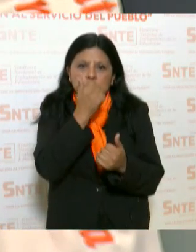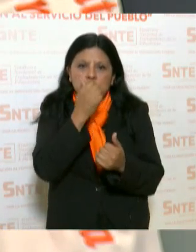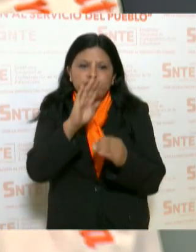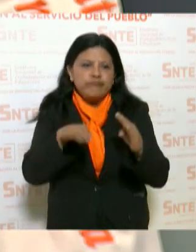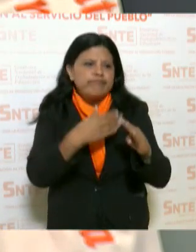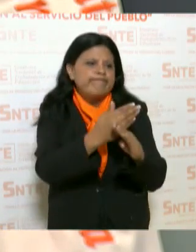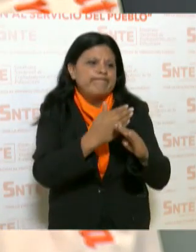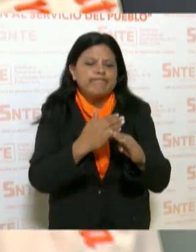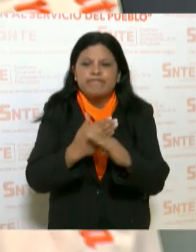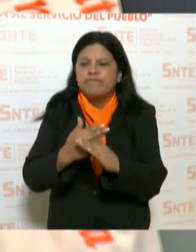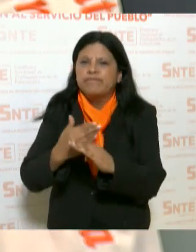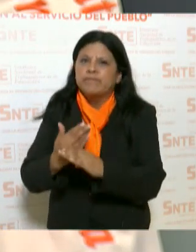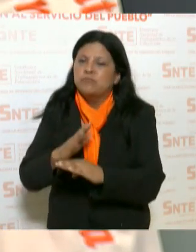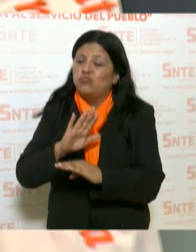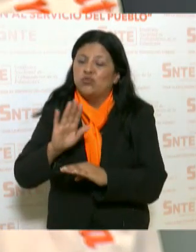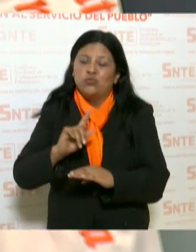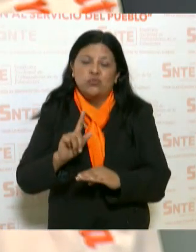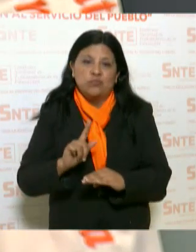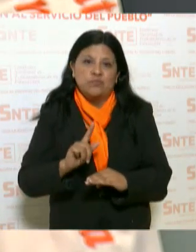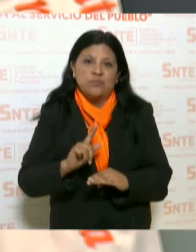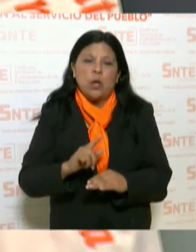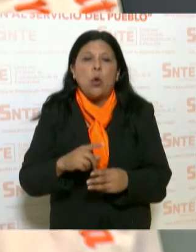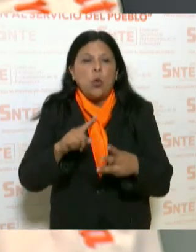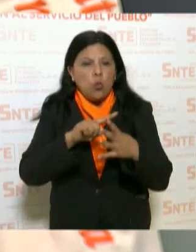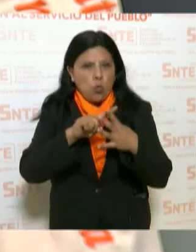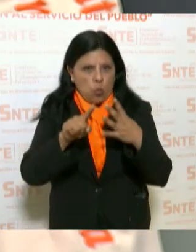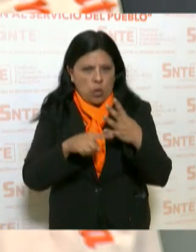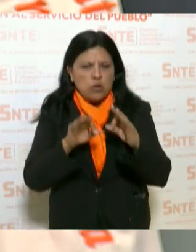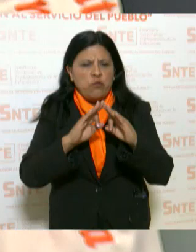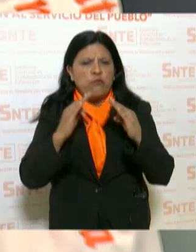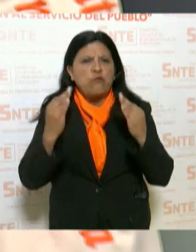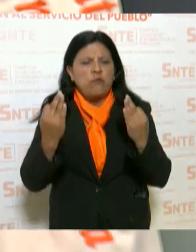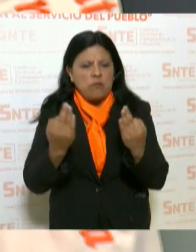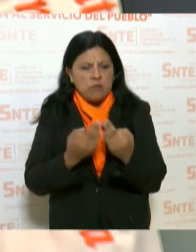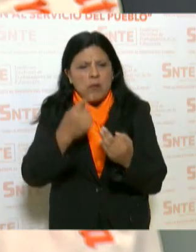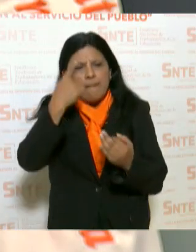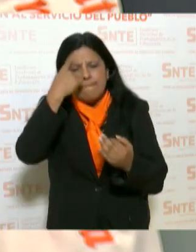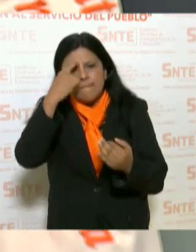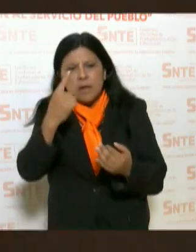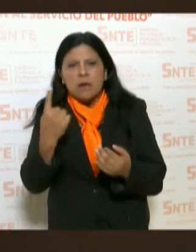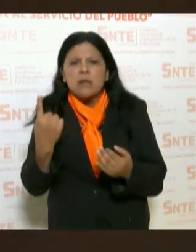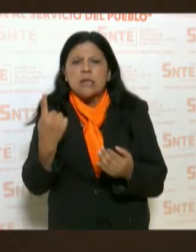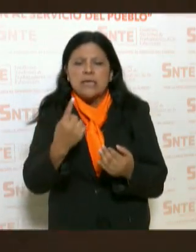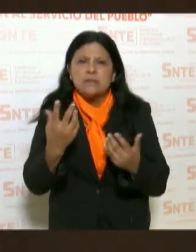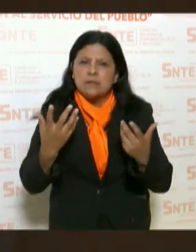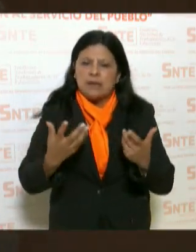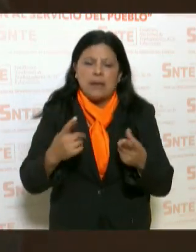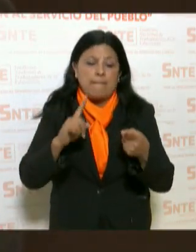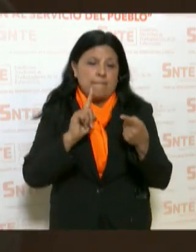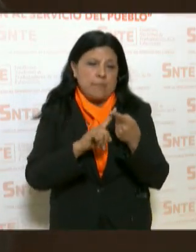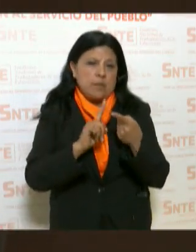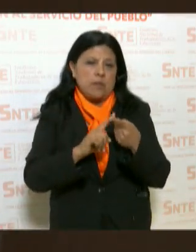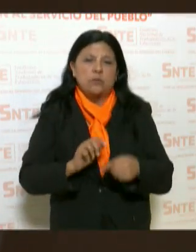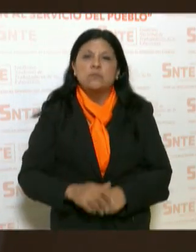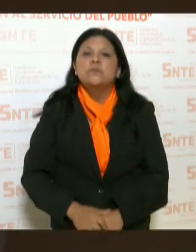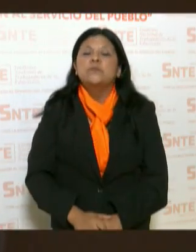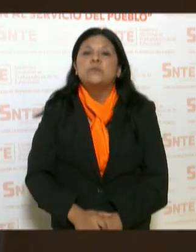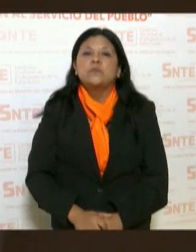Son cuatro las medidas que estamos llevando a la práctica. Primero,